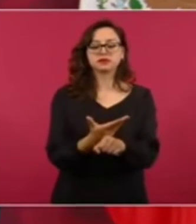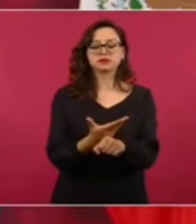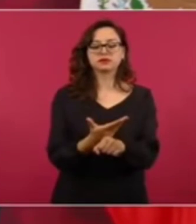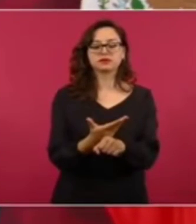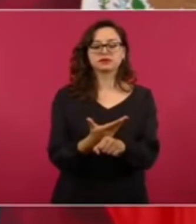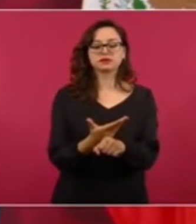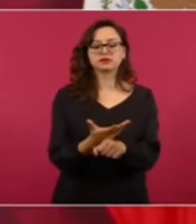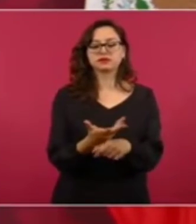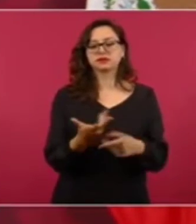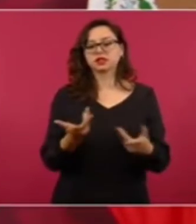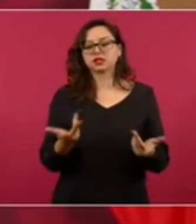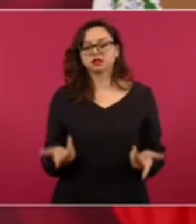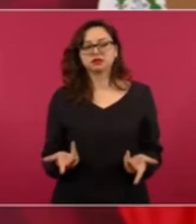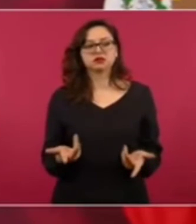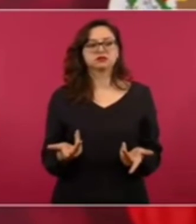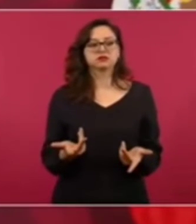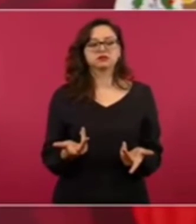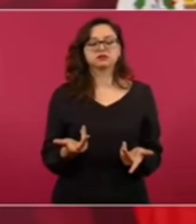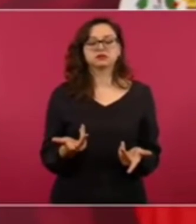como